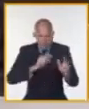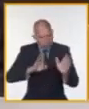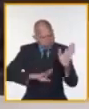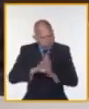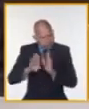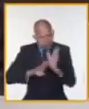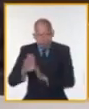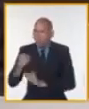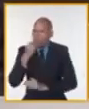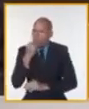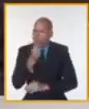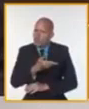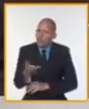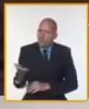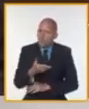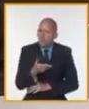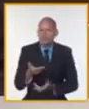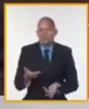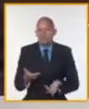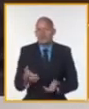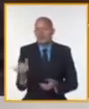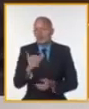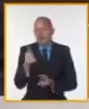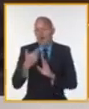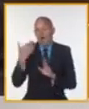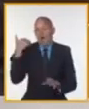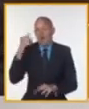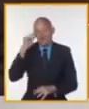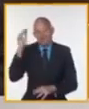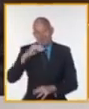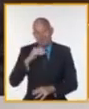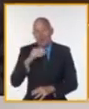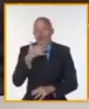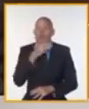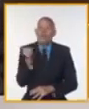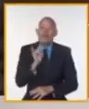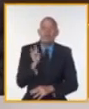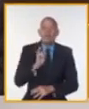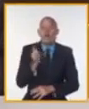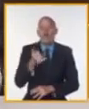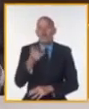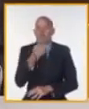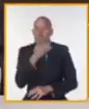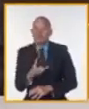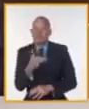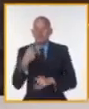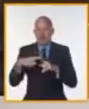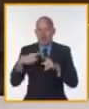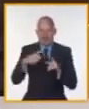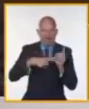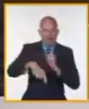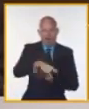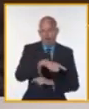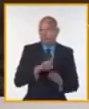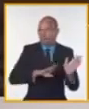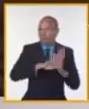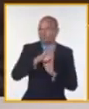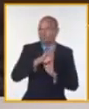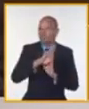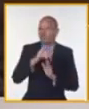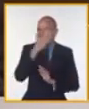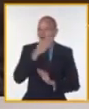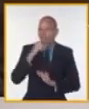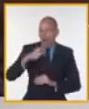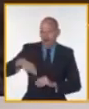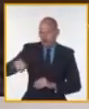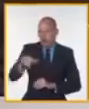para seguir navegando como navegó el yate Granma en su momento. Yo creo que